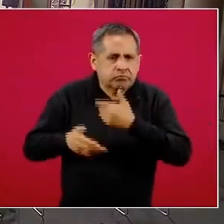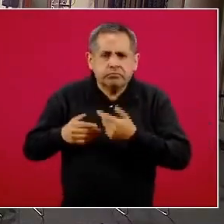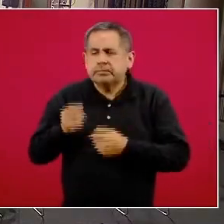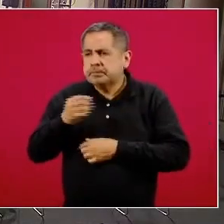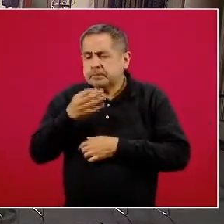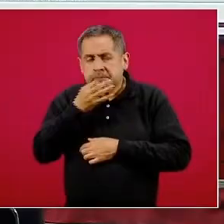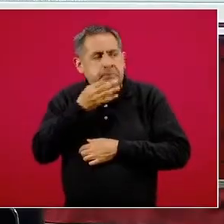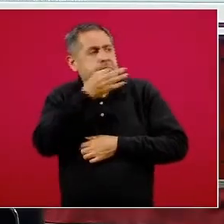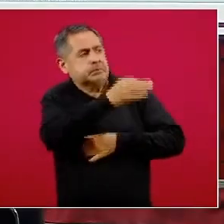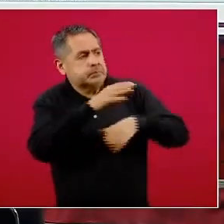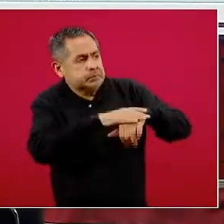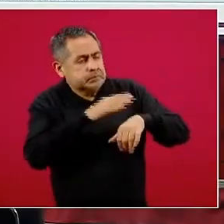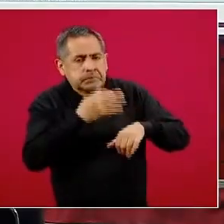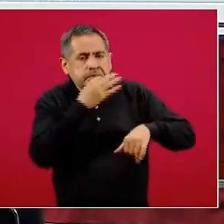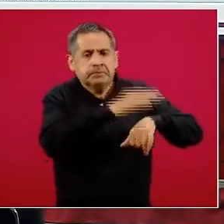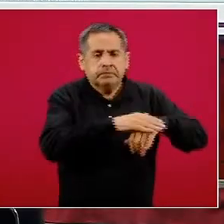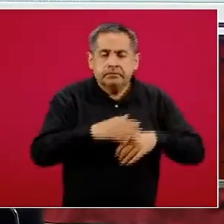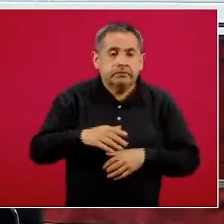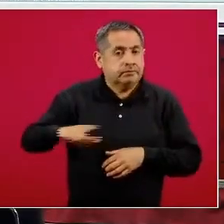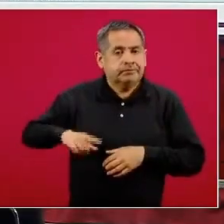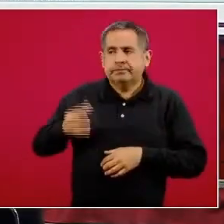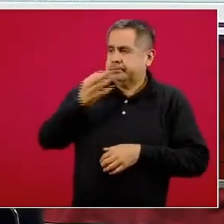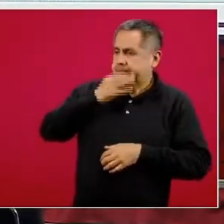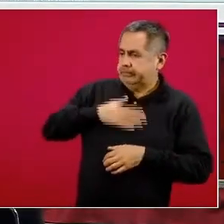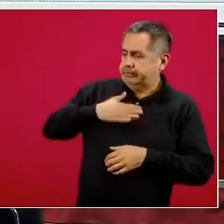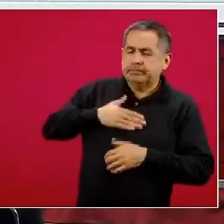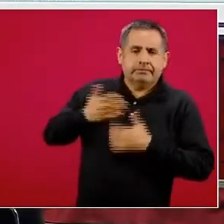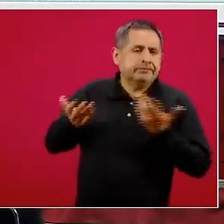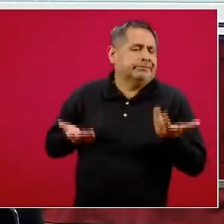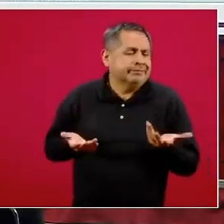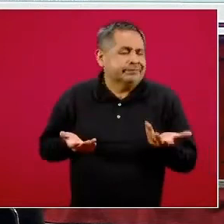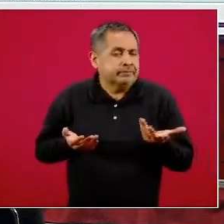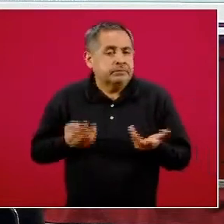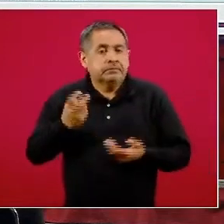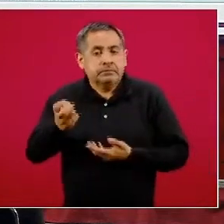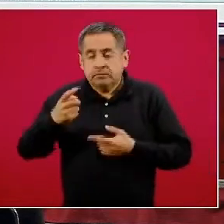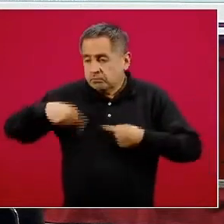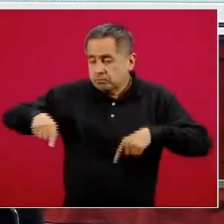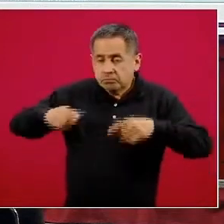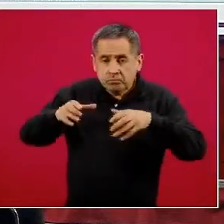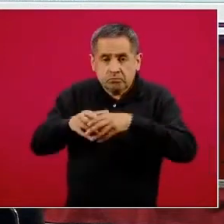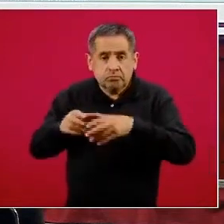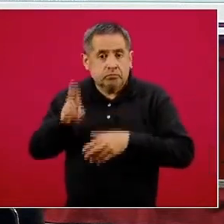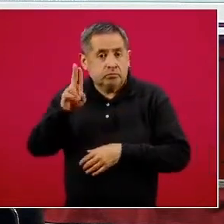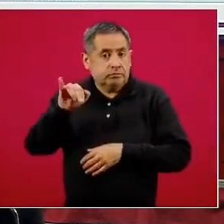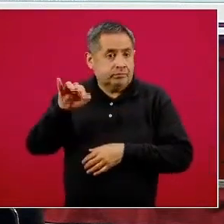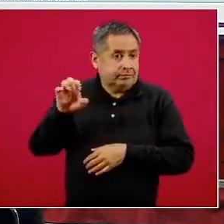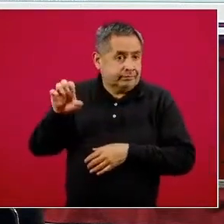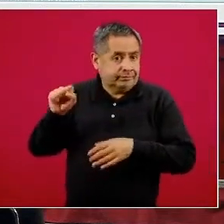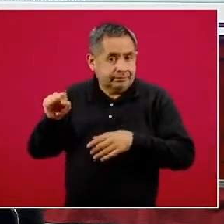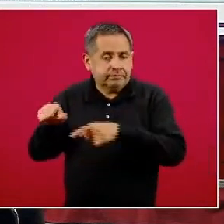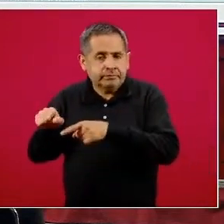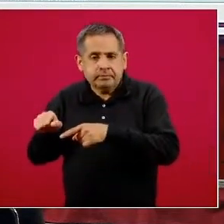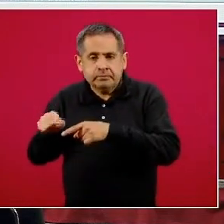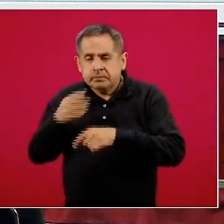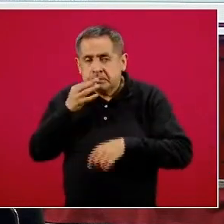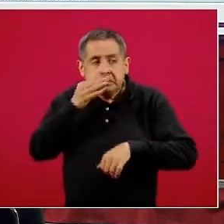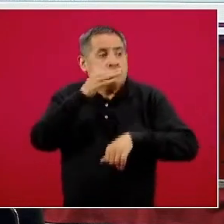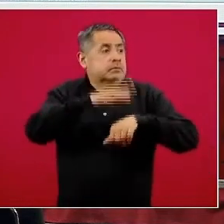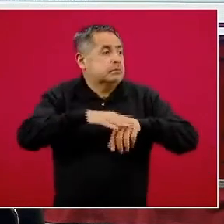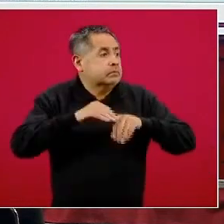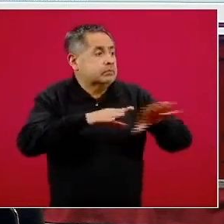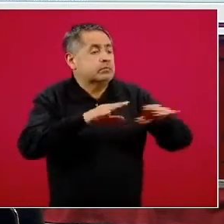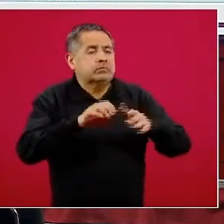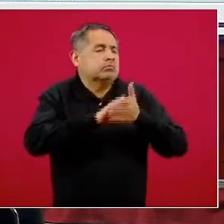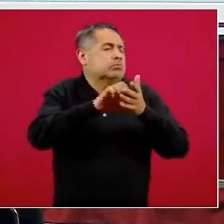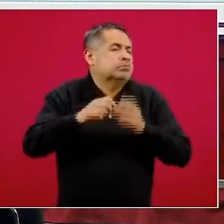comunicación de riesgos que les comentaré más adelante, a través del cual la unidad de inteligencia también emite avisos preventivos de